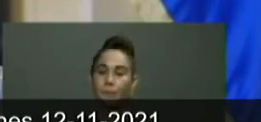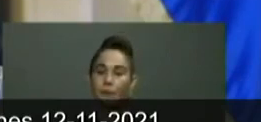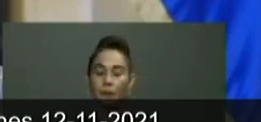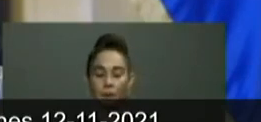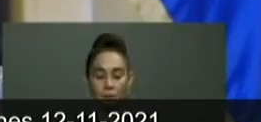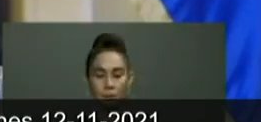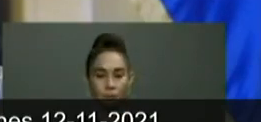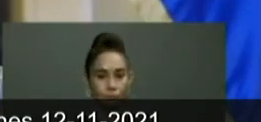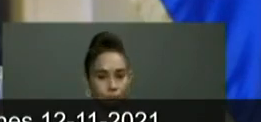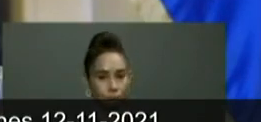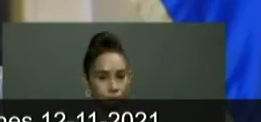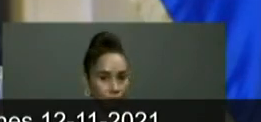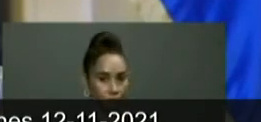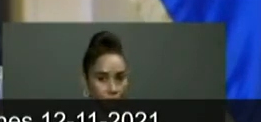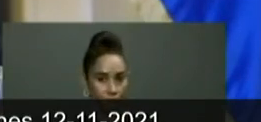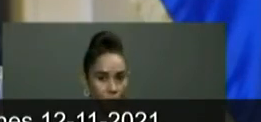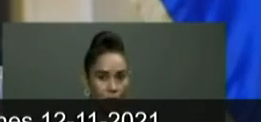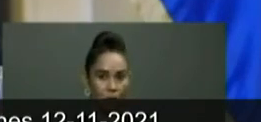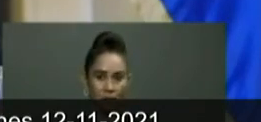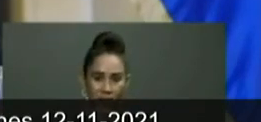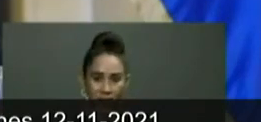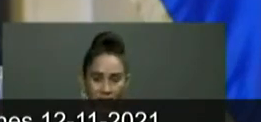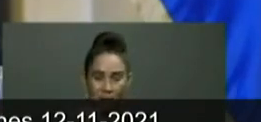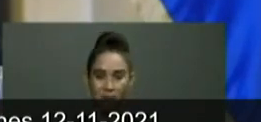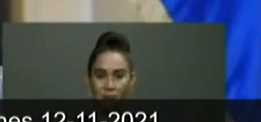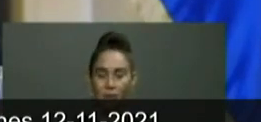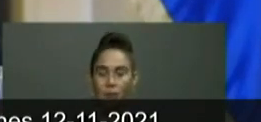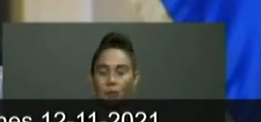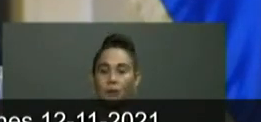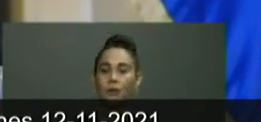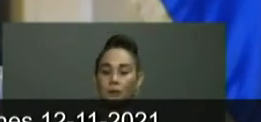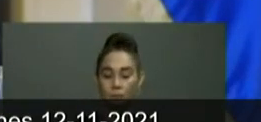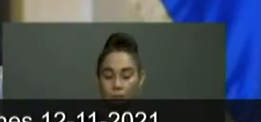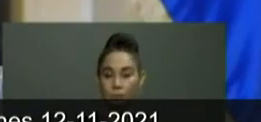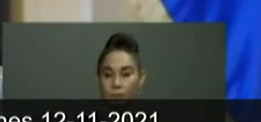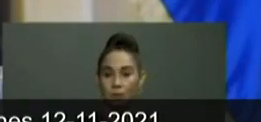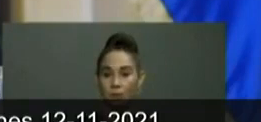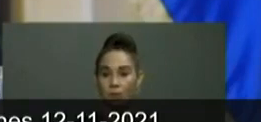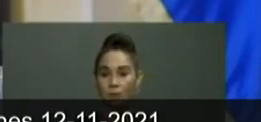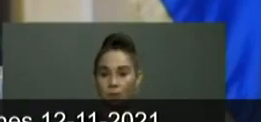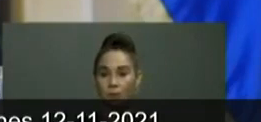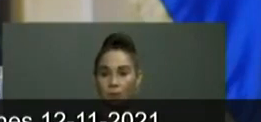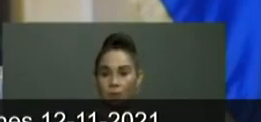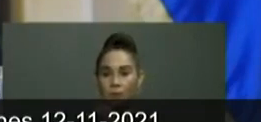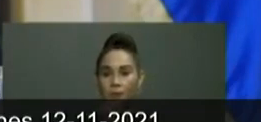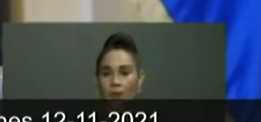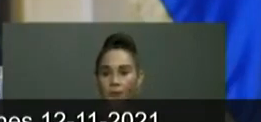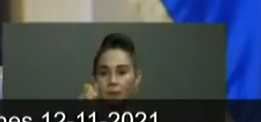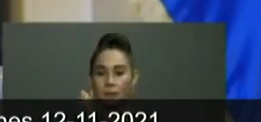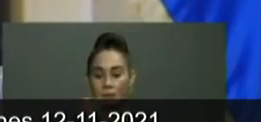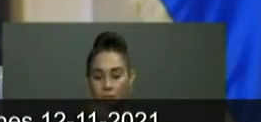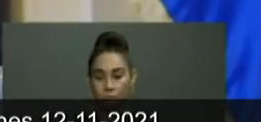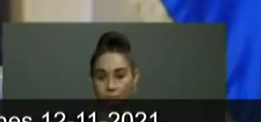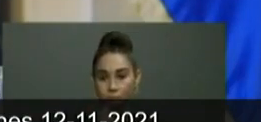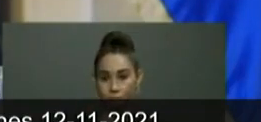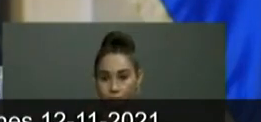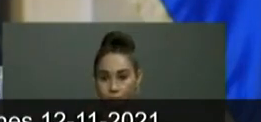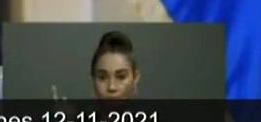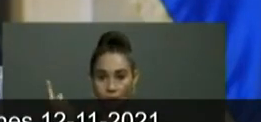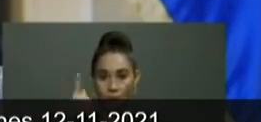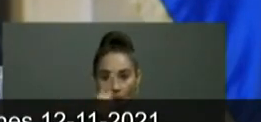ahora la tendencia es que prácticamente está ocurriendo unos 100 partos por